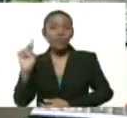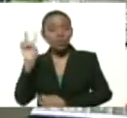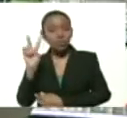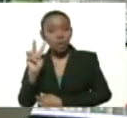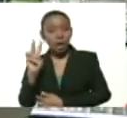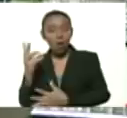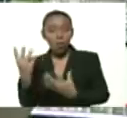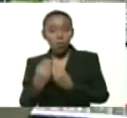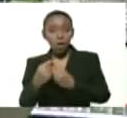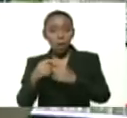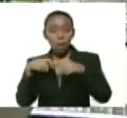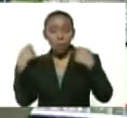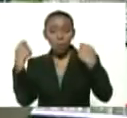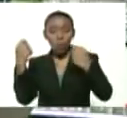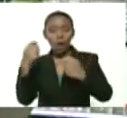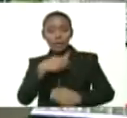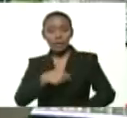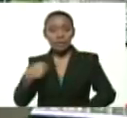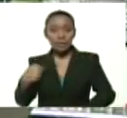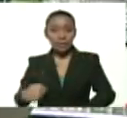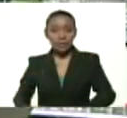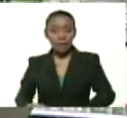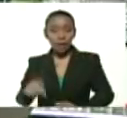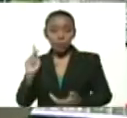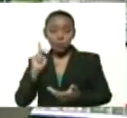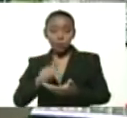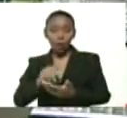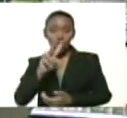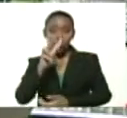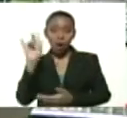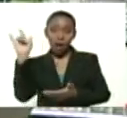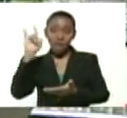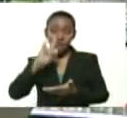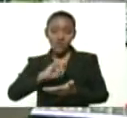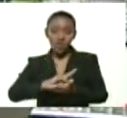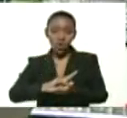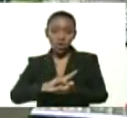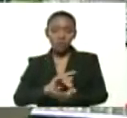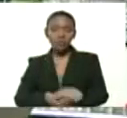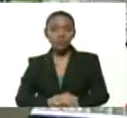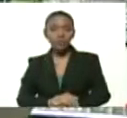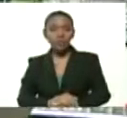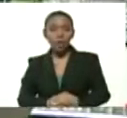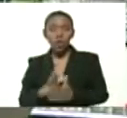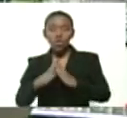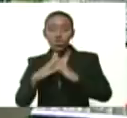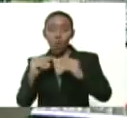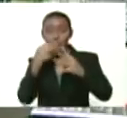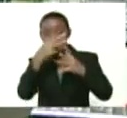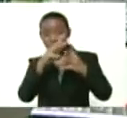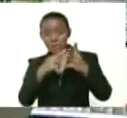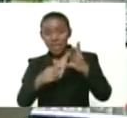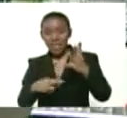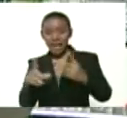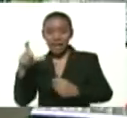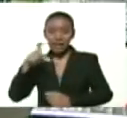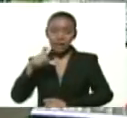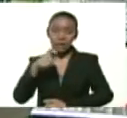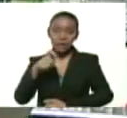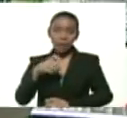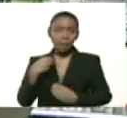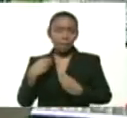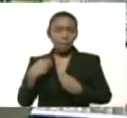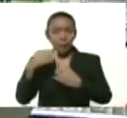la República Popular China, ya han llegado dos aviones con todos los materiales que se requieren